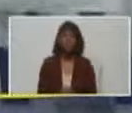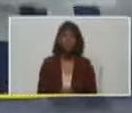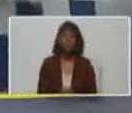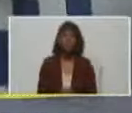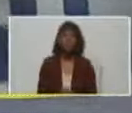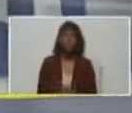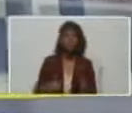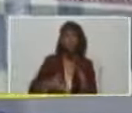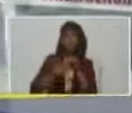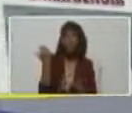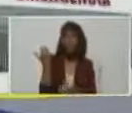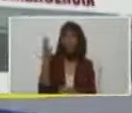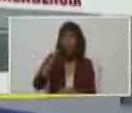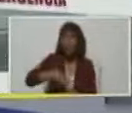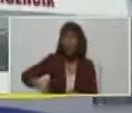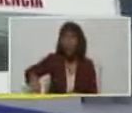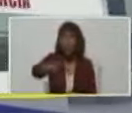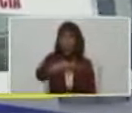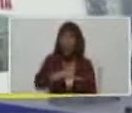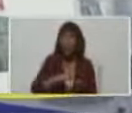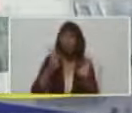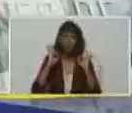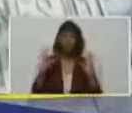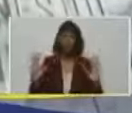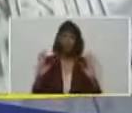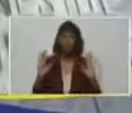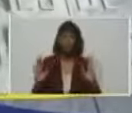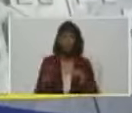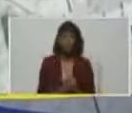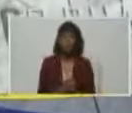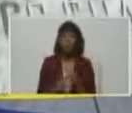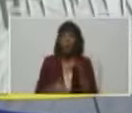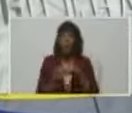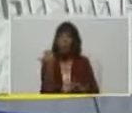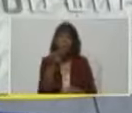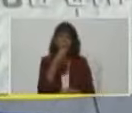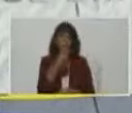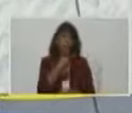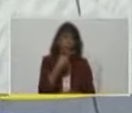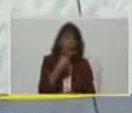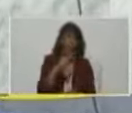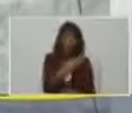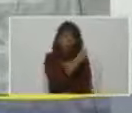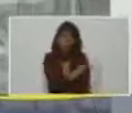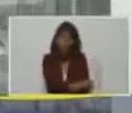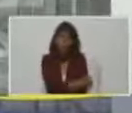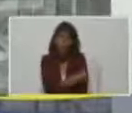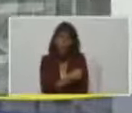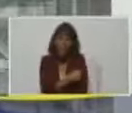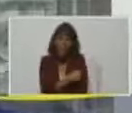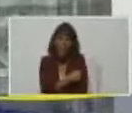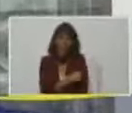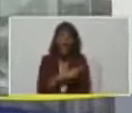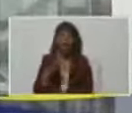El moderno, monumental y hermoso hospital